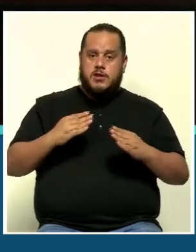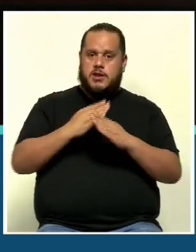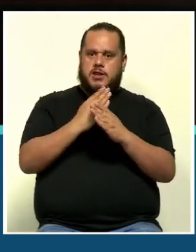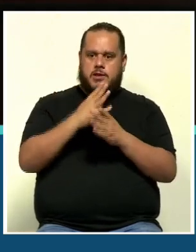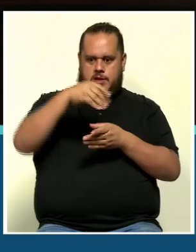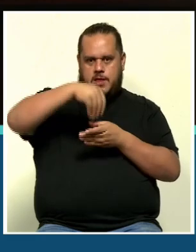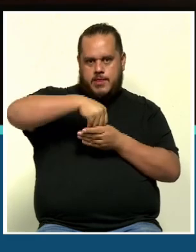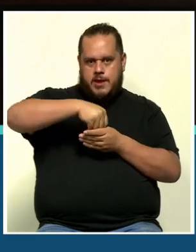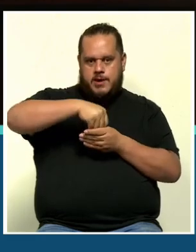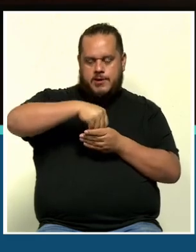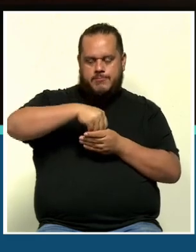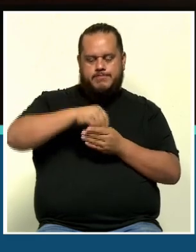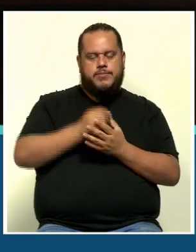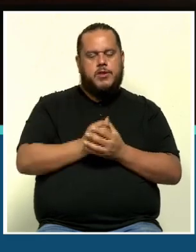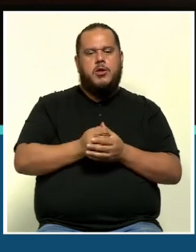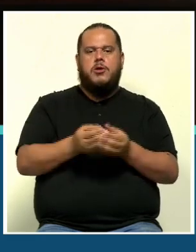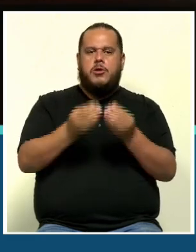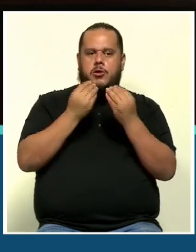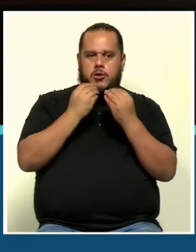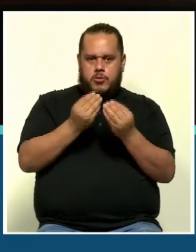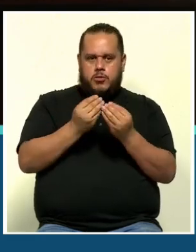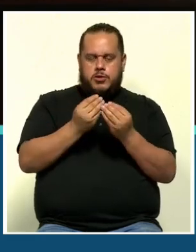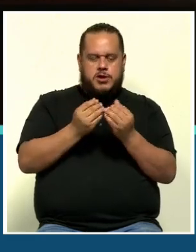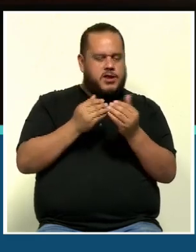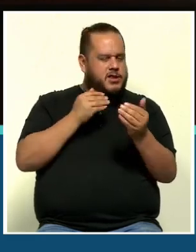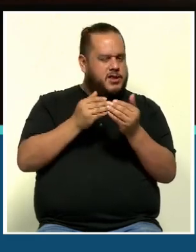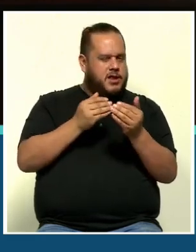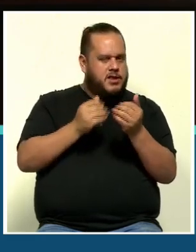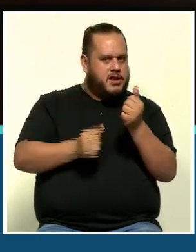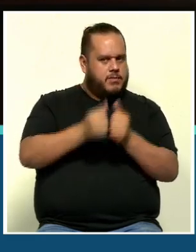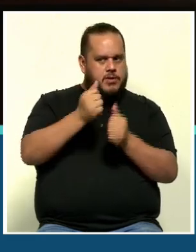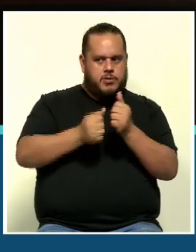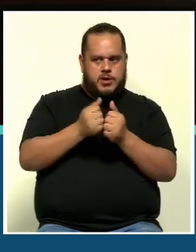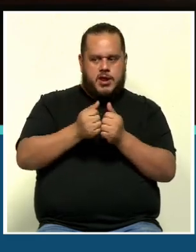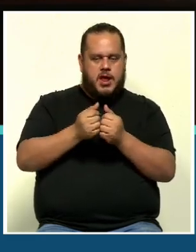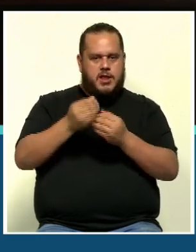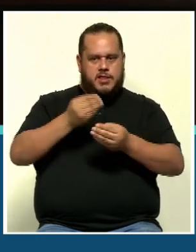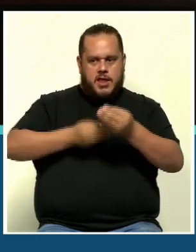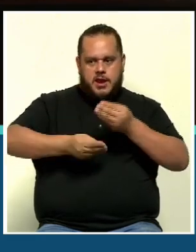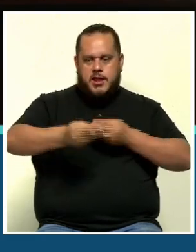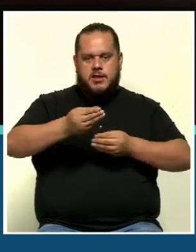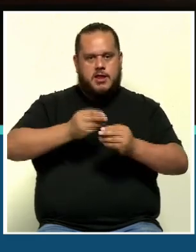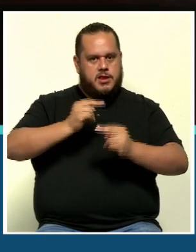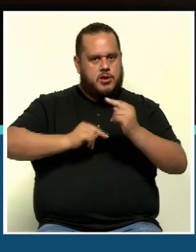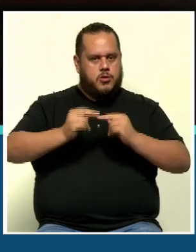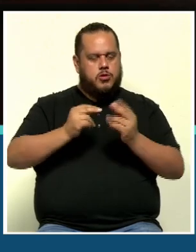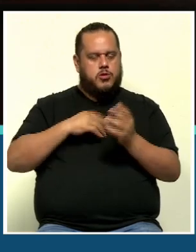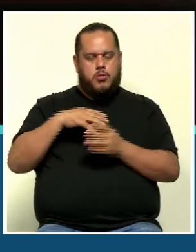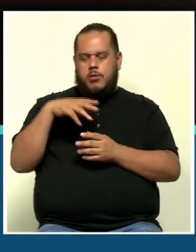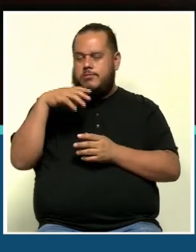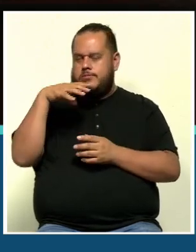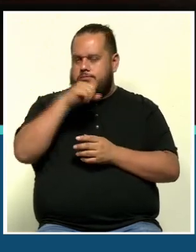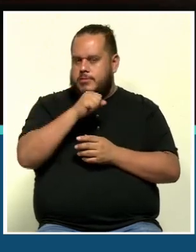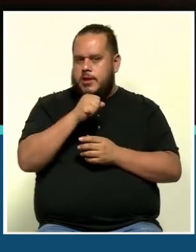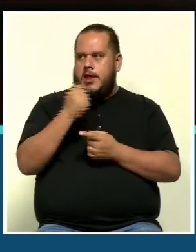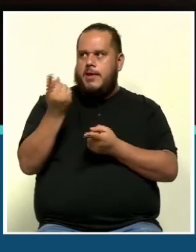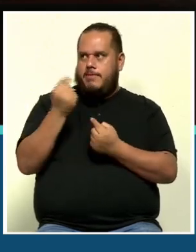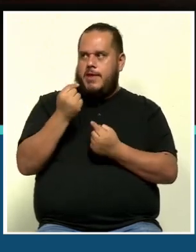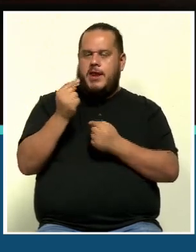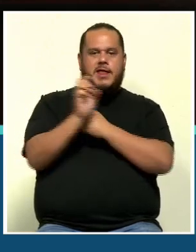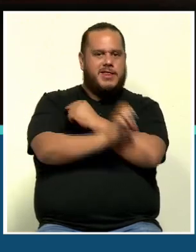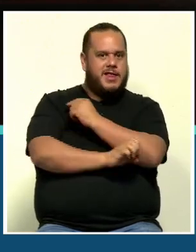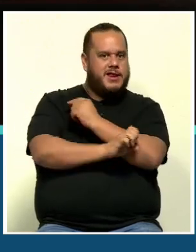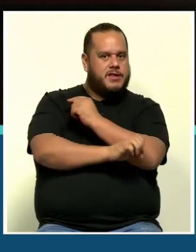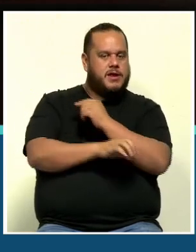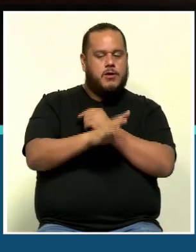interna, ¿verdad? Casi la mayoría de las transacciones que se reportan como sospechosas vienen del extranjero